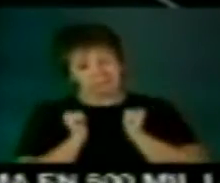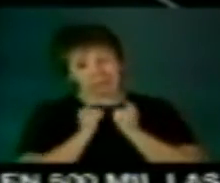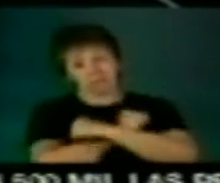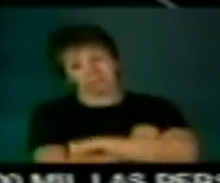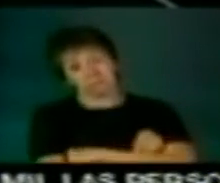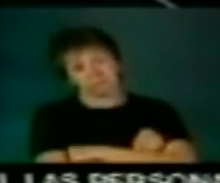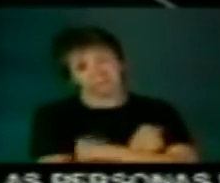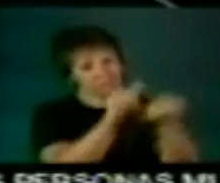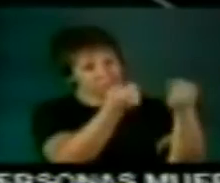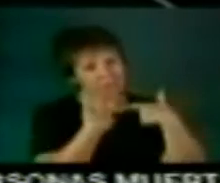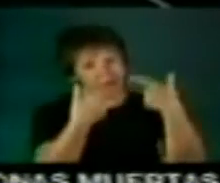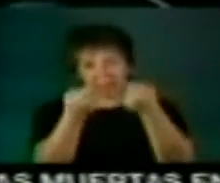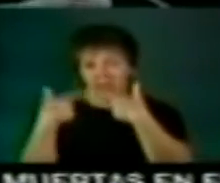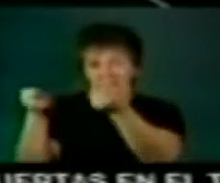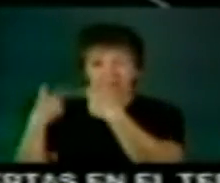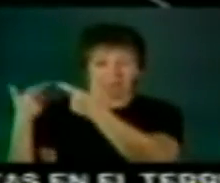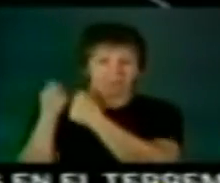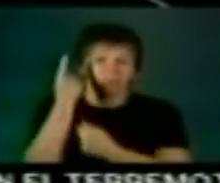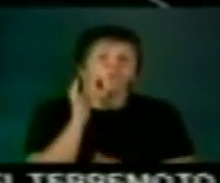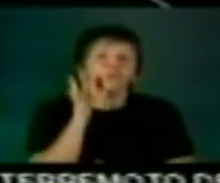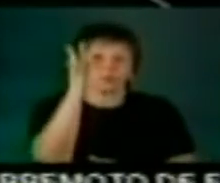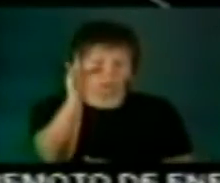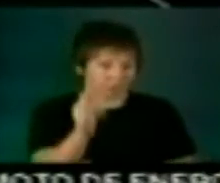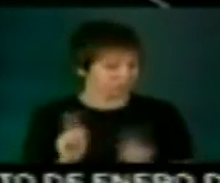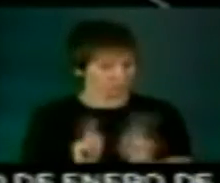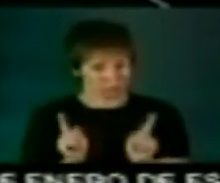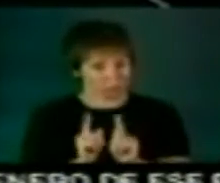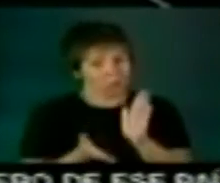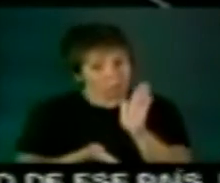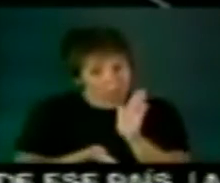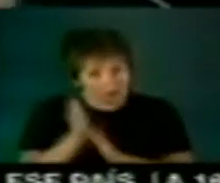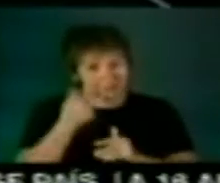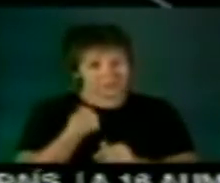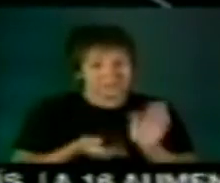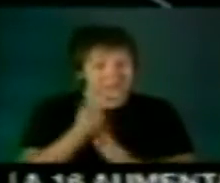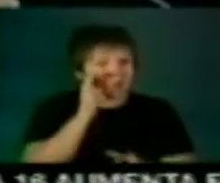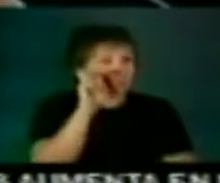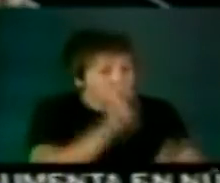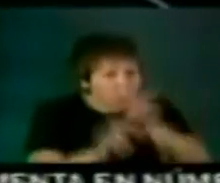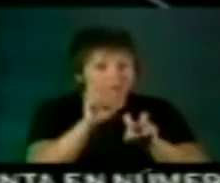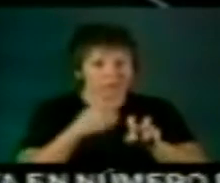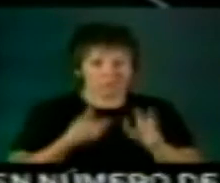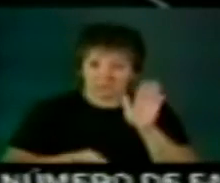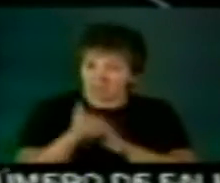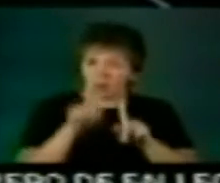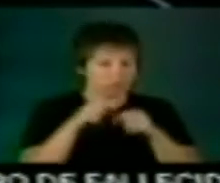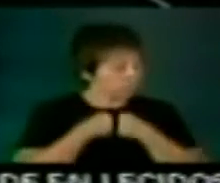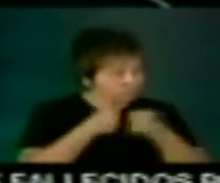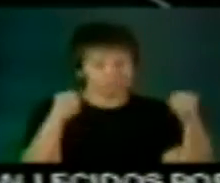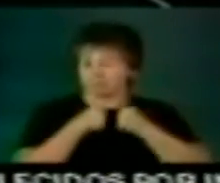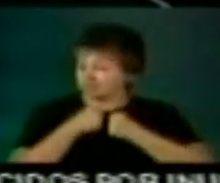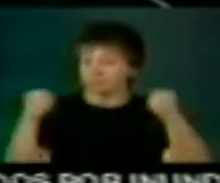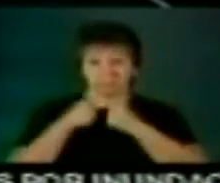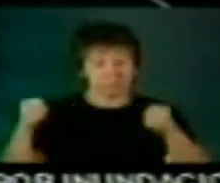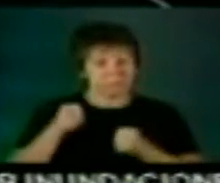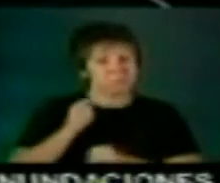traigan el destino o el mercado. Vamos a salir a buscarlo con decisión, pero también